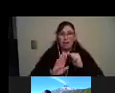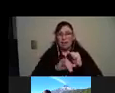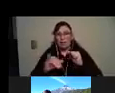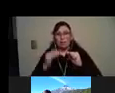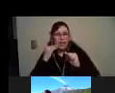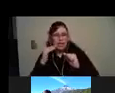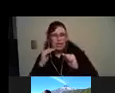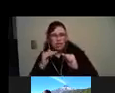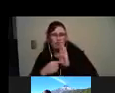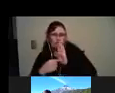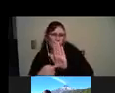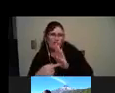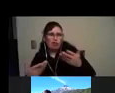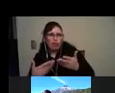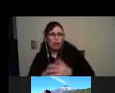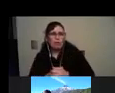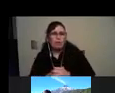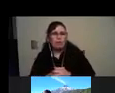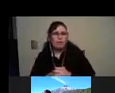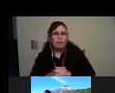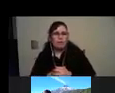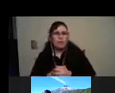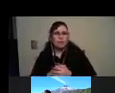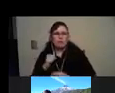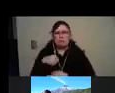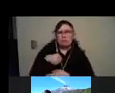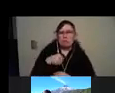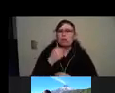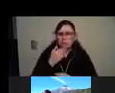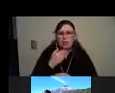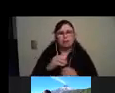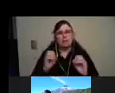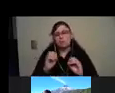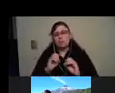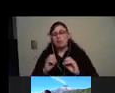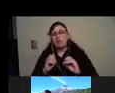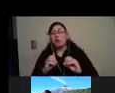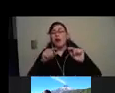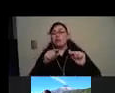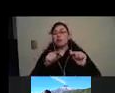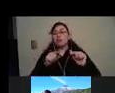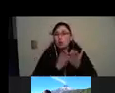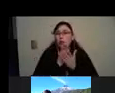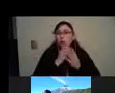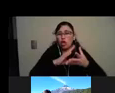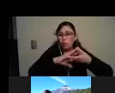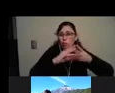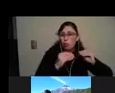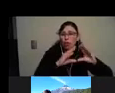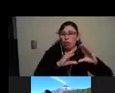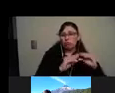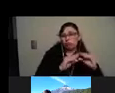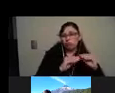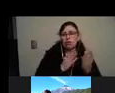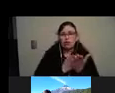niño se va a manifestar como espasticidad, atetósico, atáxico, ¿ya? Pero la hipotonía es una etapa inicial. Yo dentro de lo que he visto en la clínica no he